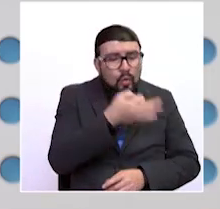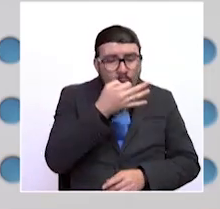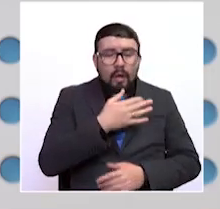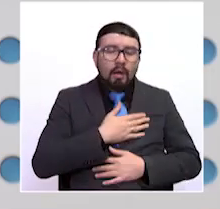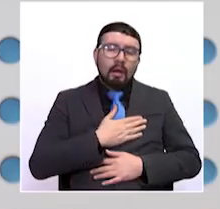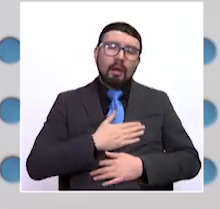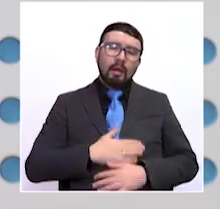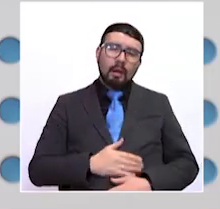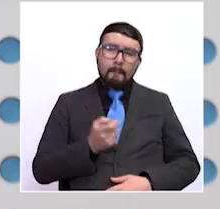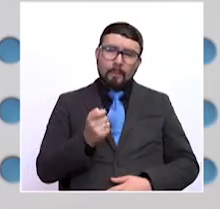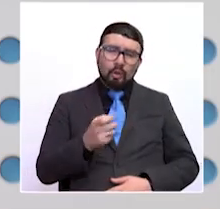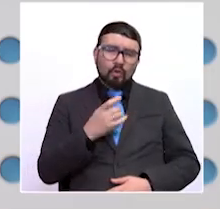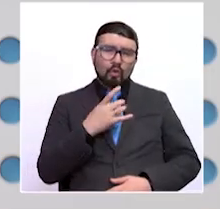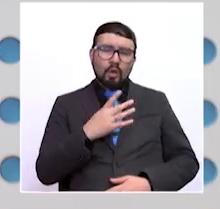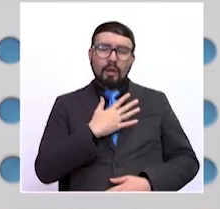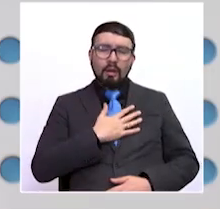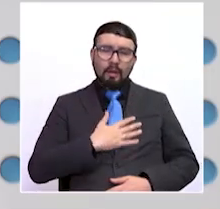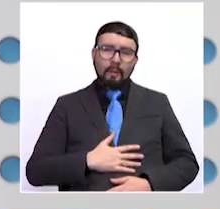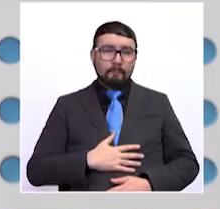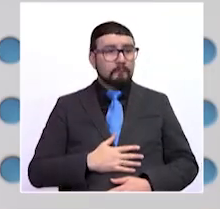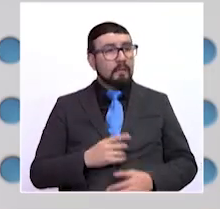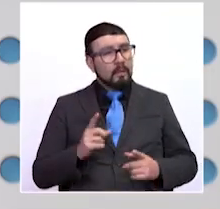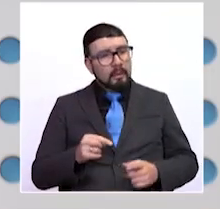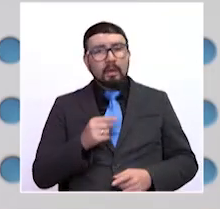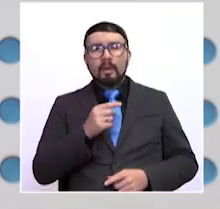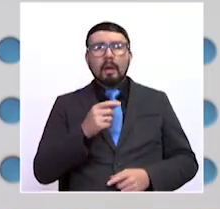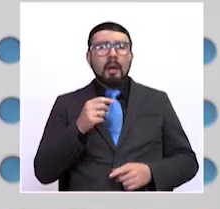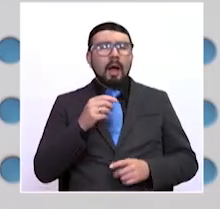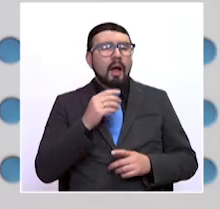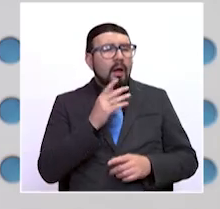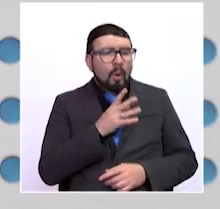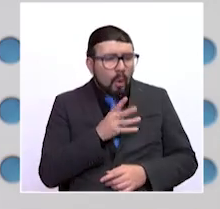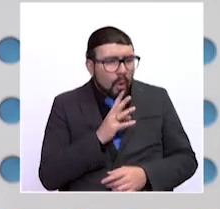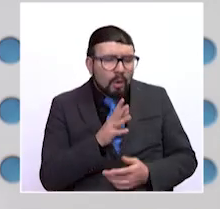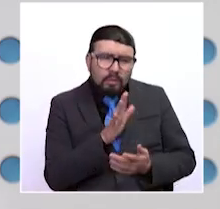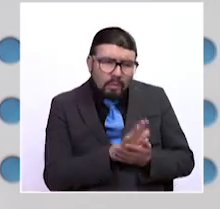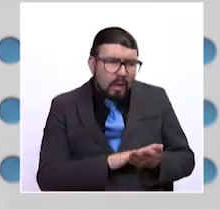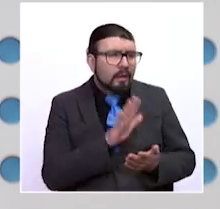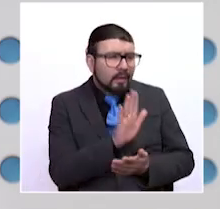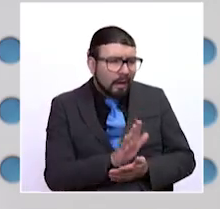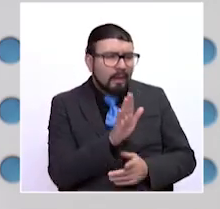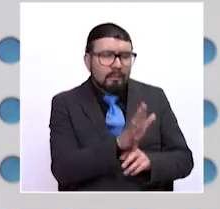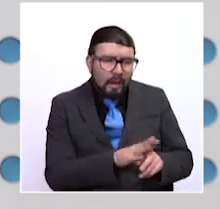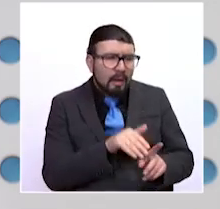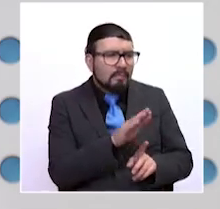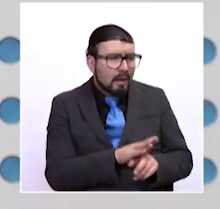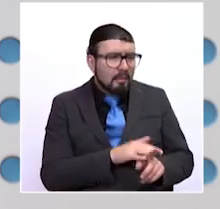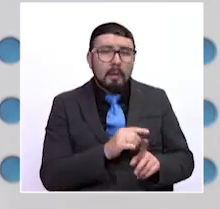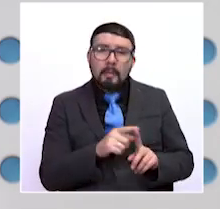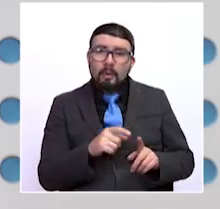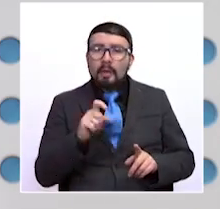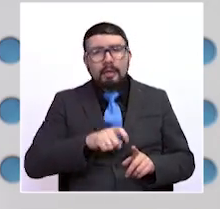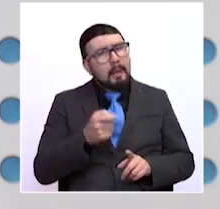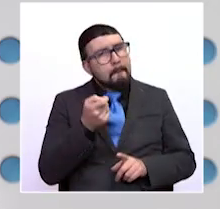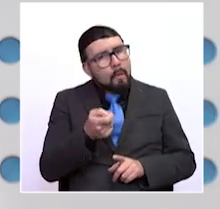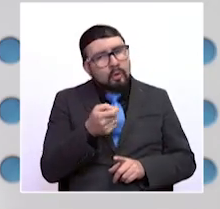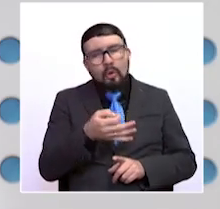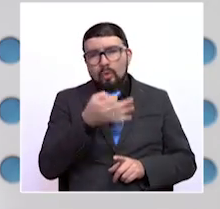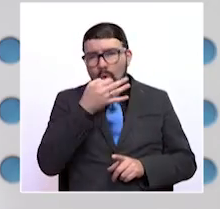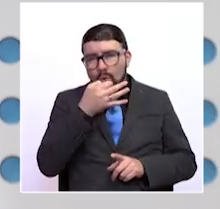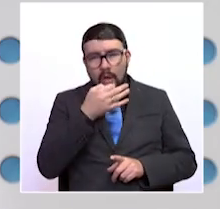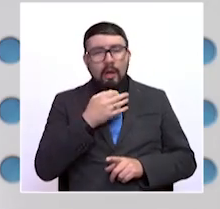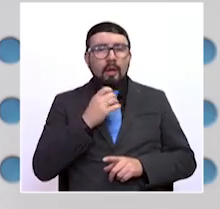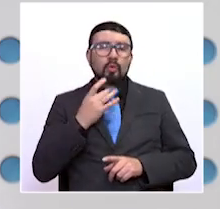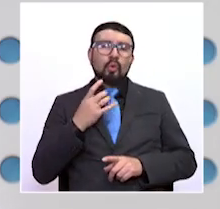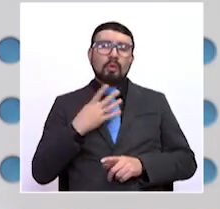niño se le calme con palabras, ¿cierto? Pero de todas maneras hay que dar un poquito de analgésico, porque cuando